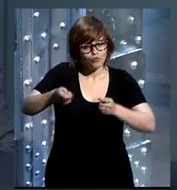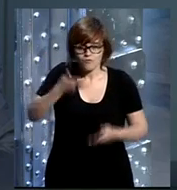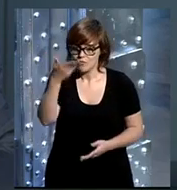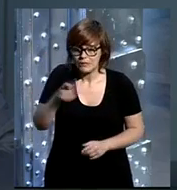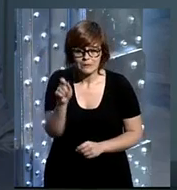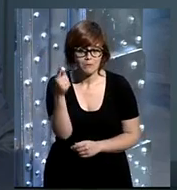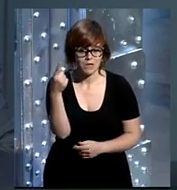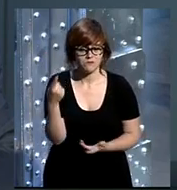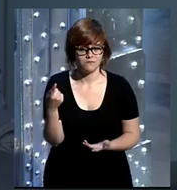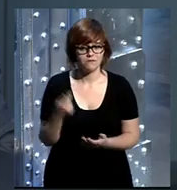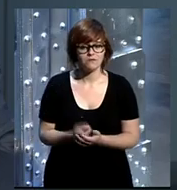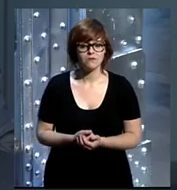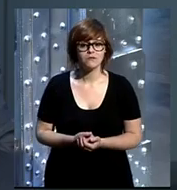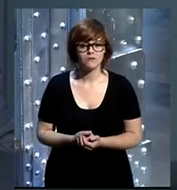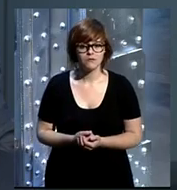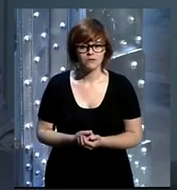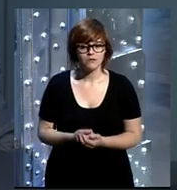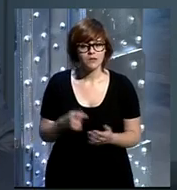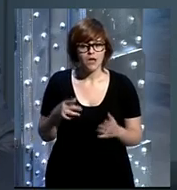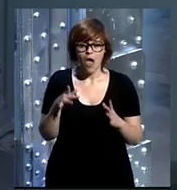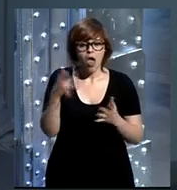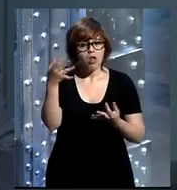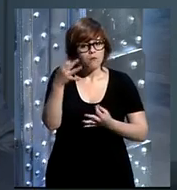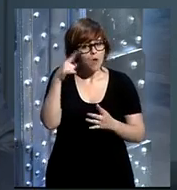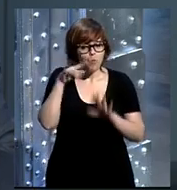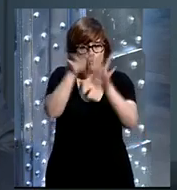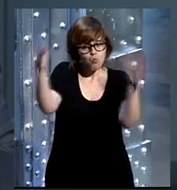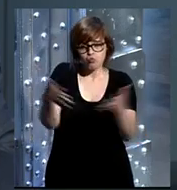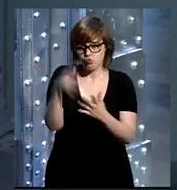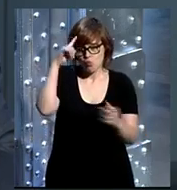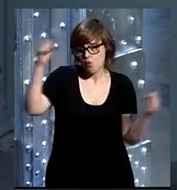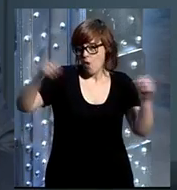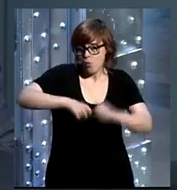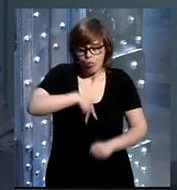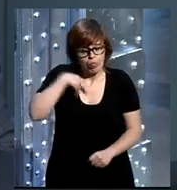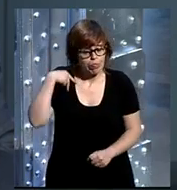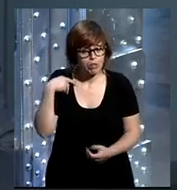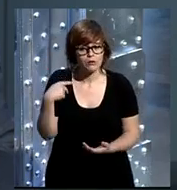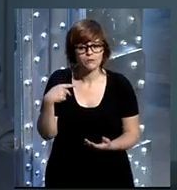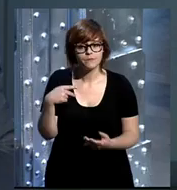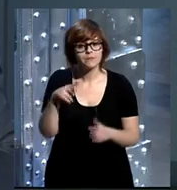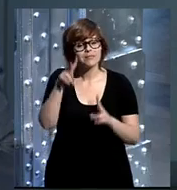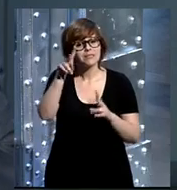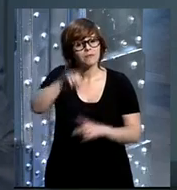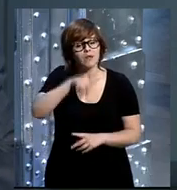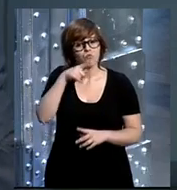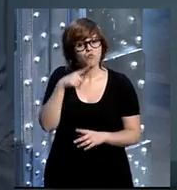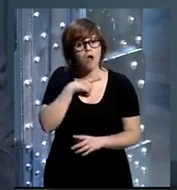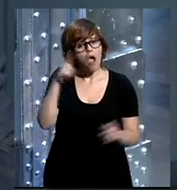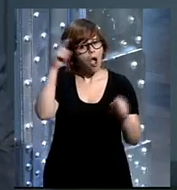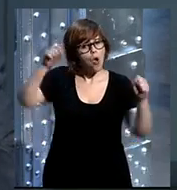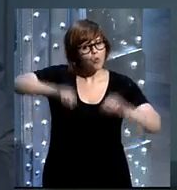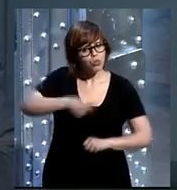sea, ahí hay un acuerdo de todo el mundo, ¿no? Segundo acuerdo que hay es que hay que tener un